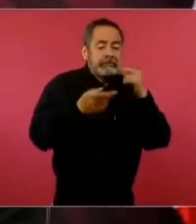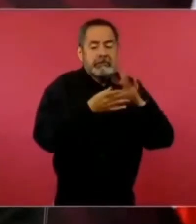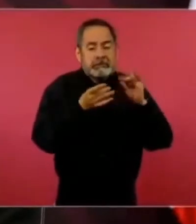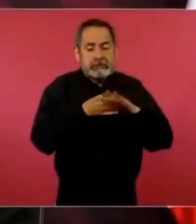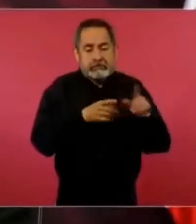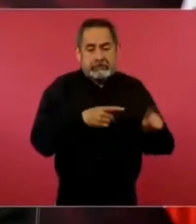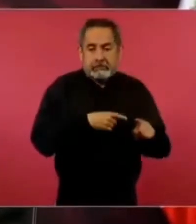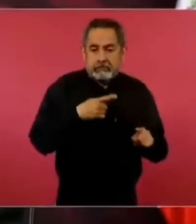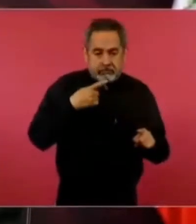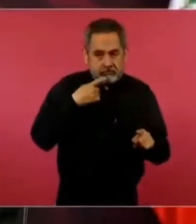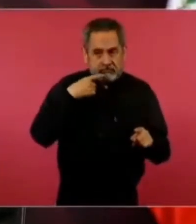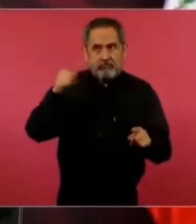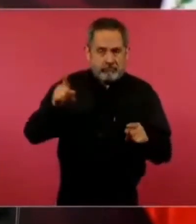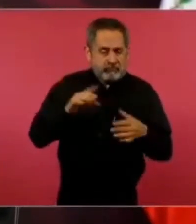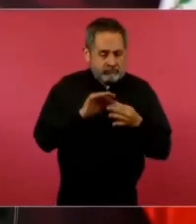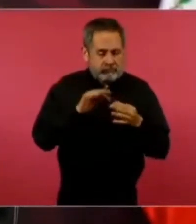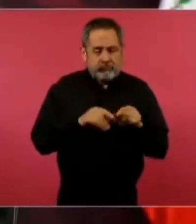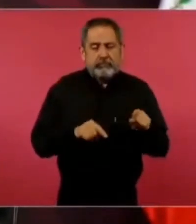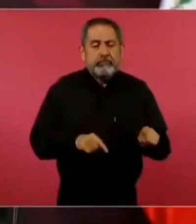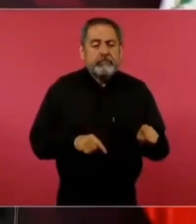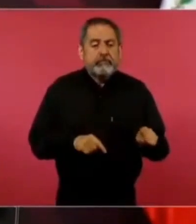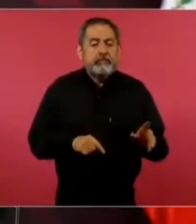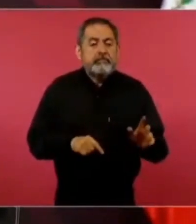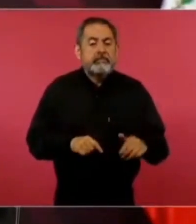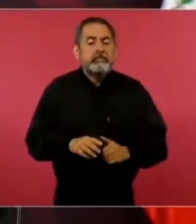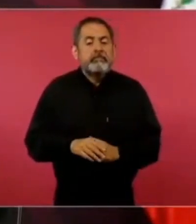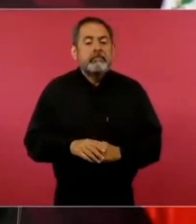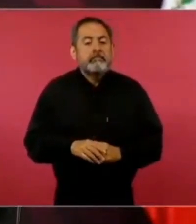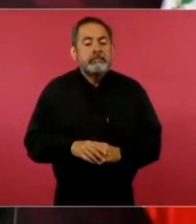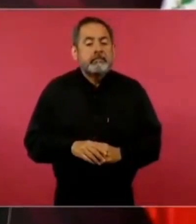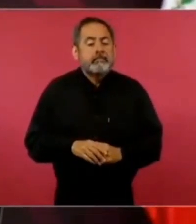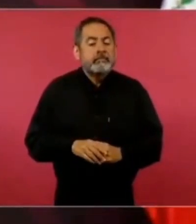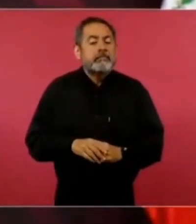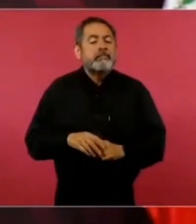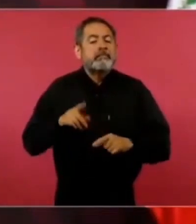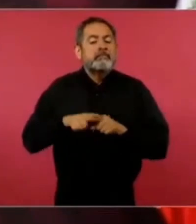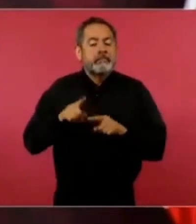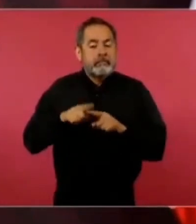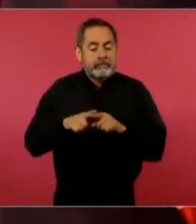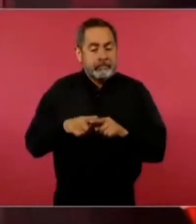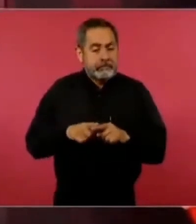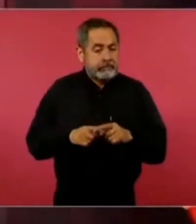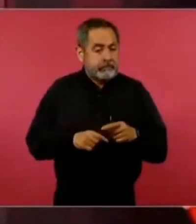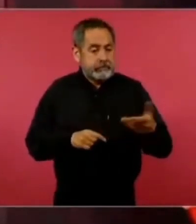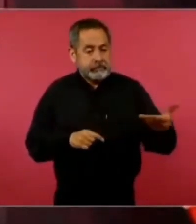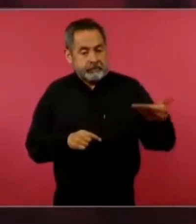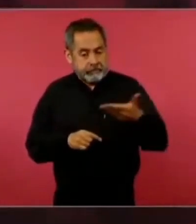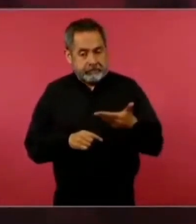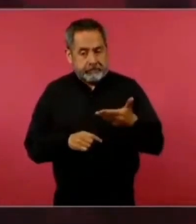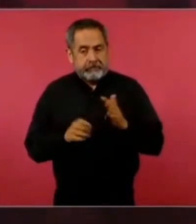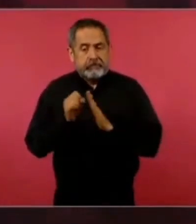la denuncia, incluso la solicitud de amparo,